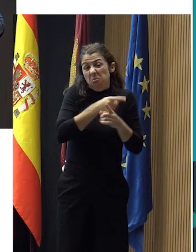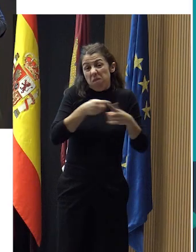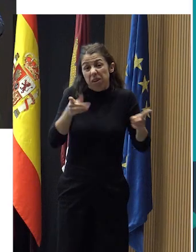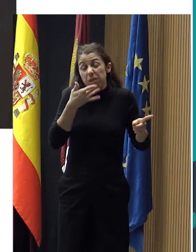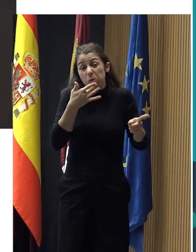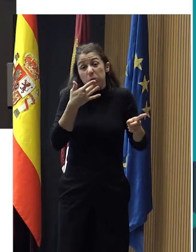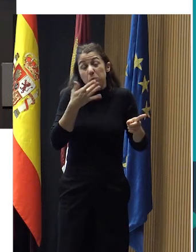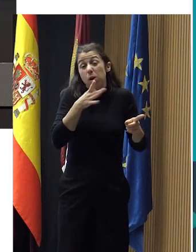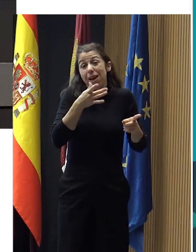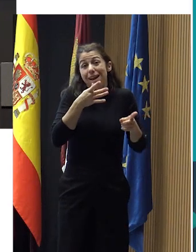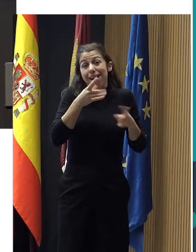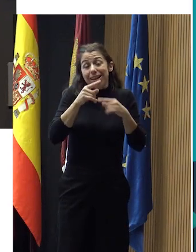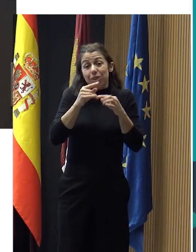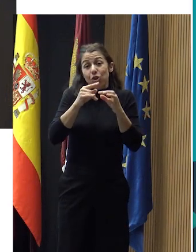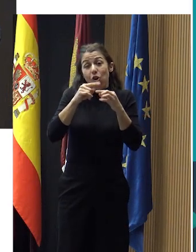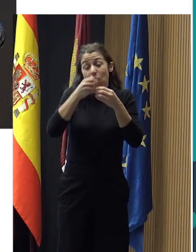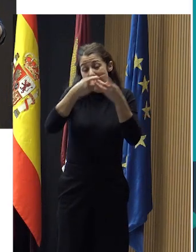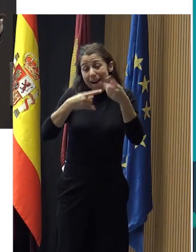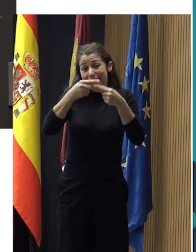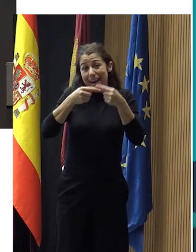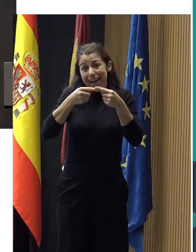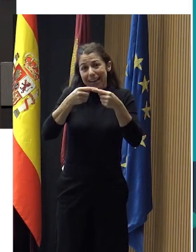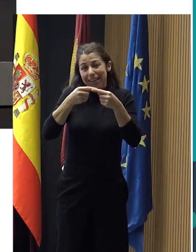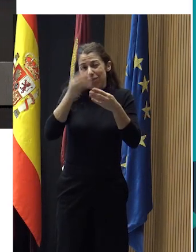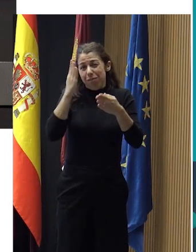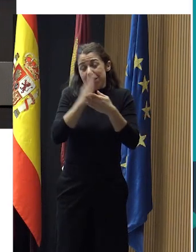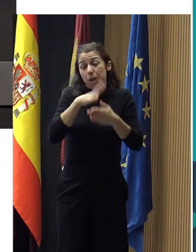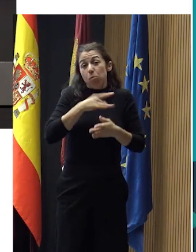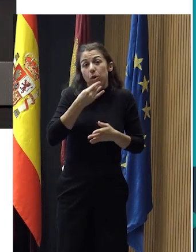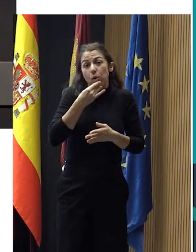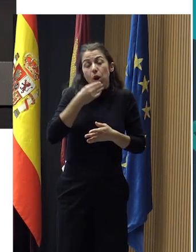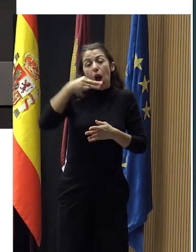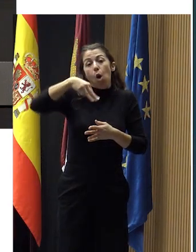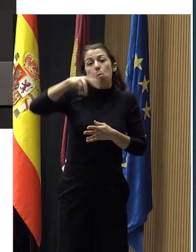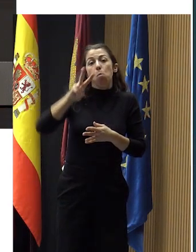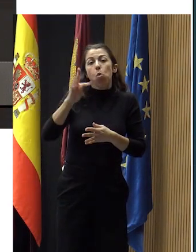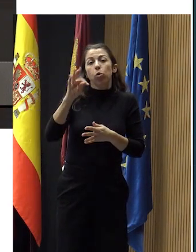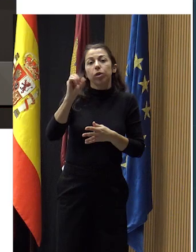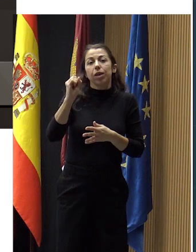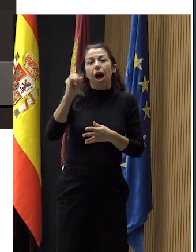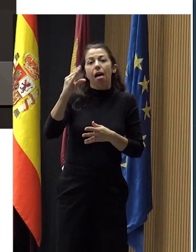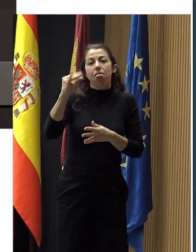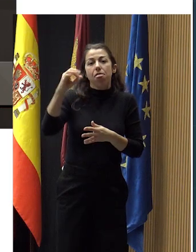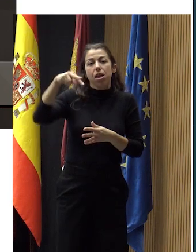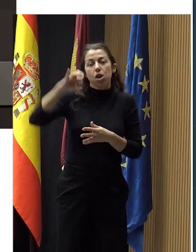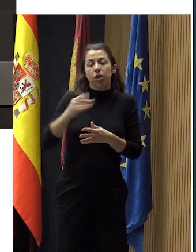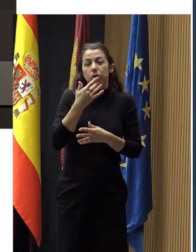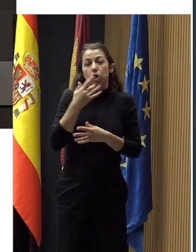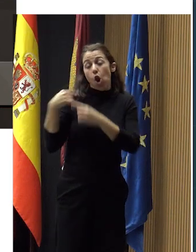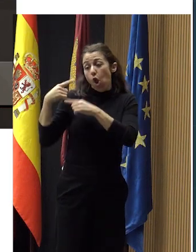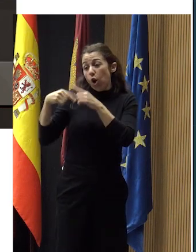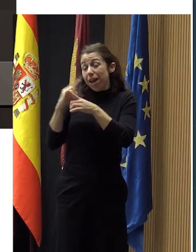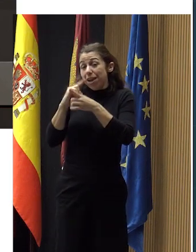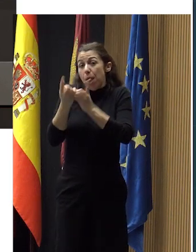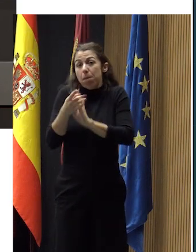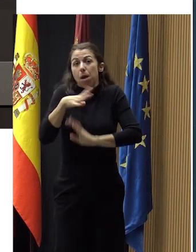información genética puede verse alterada, con lo que conocemos como una mutación. Una mutación puede cambiar la información genética que tenemos en